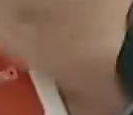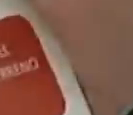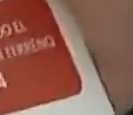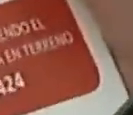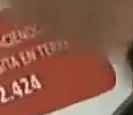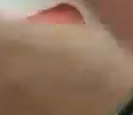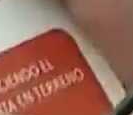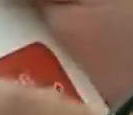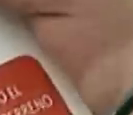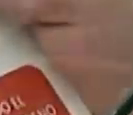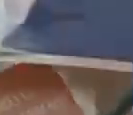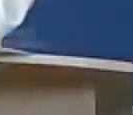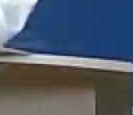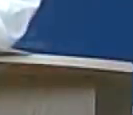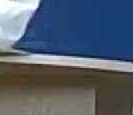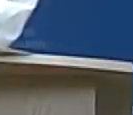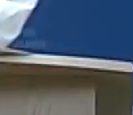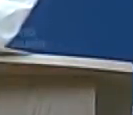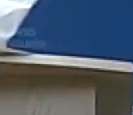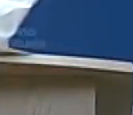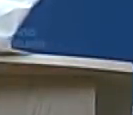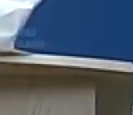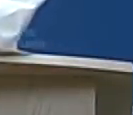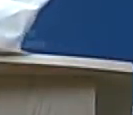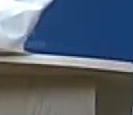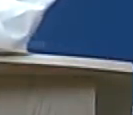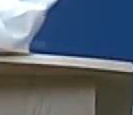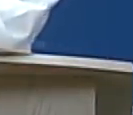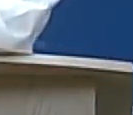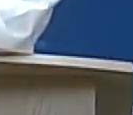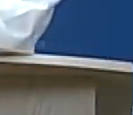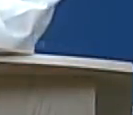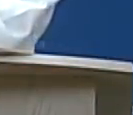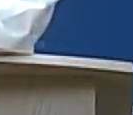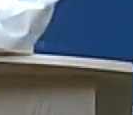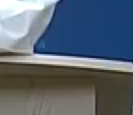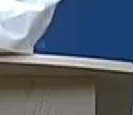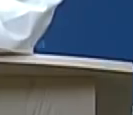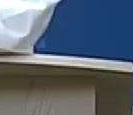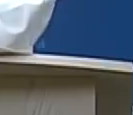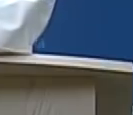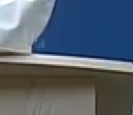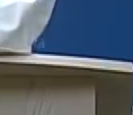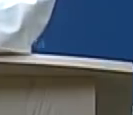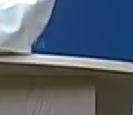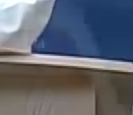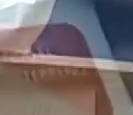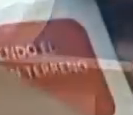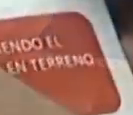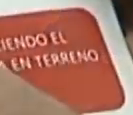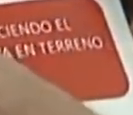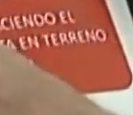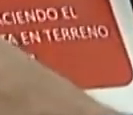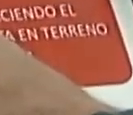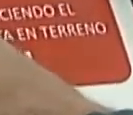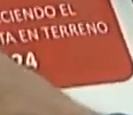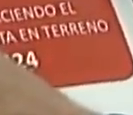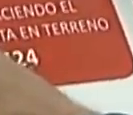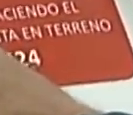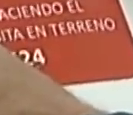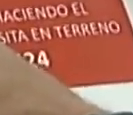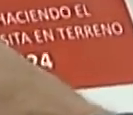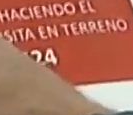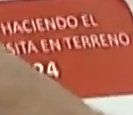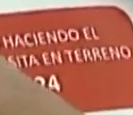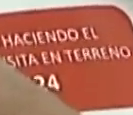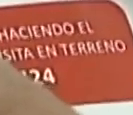telemedicina, porque las personas reportan síntomas, reportan condiciones en las que se encuentran, y de allí nos hemos dado la